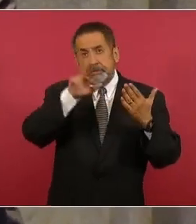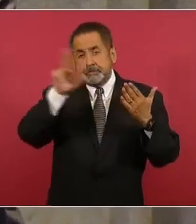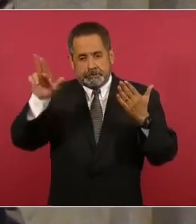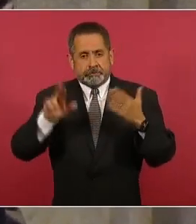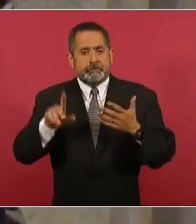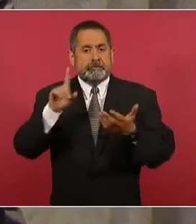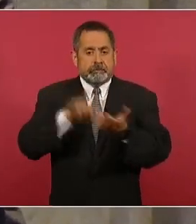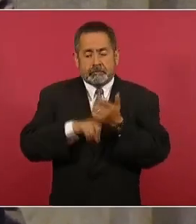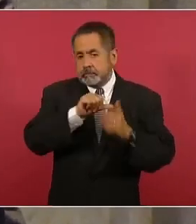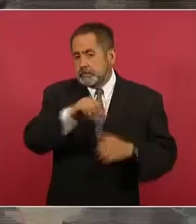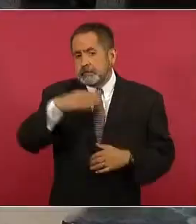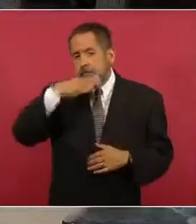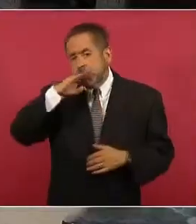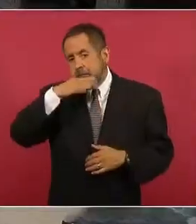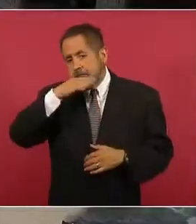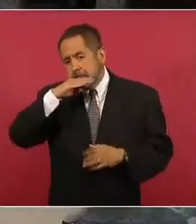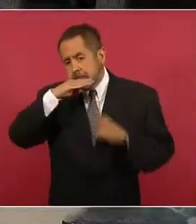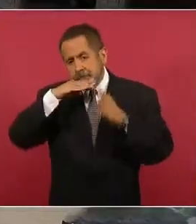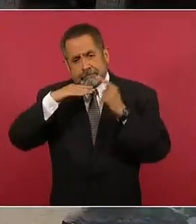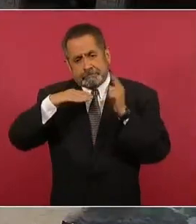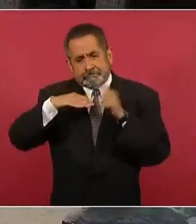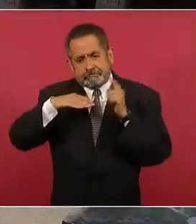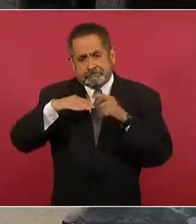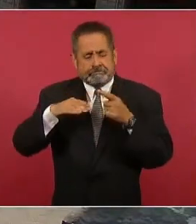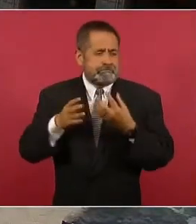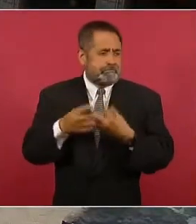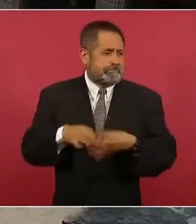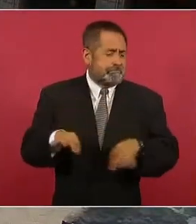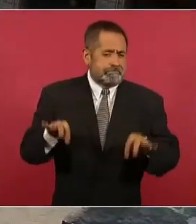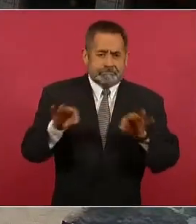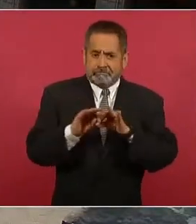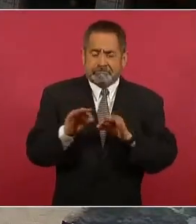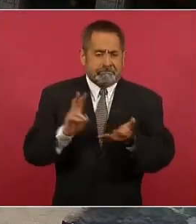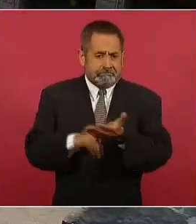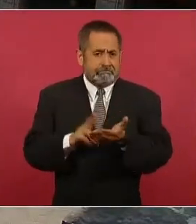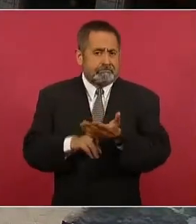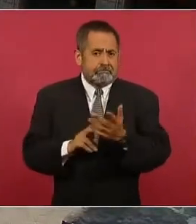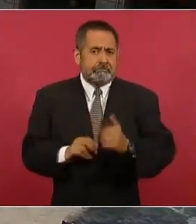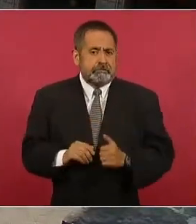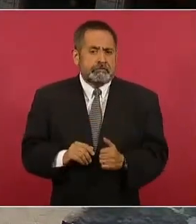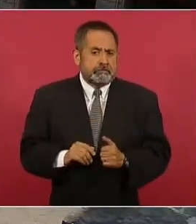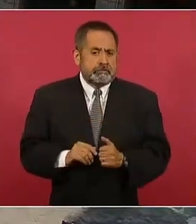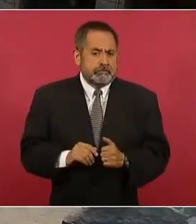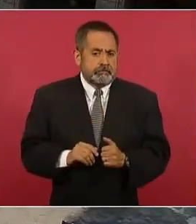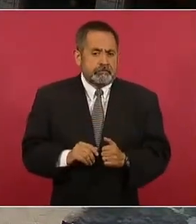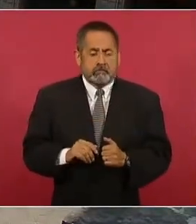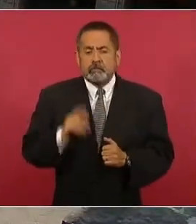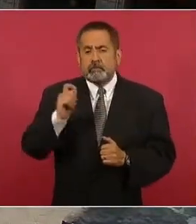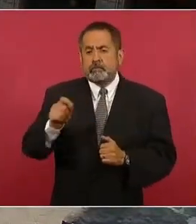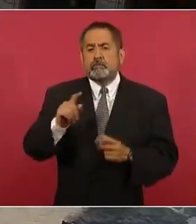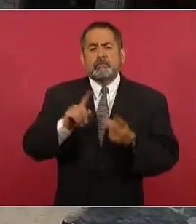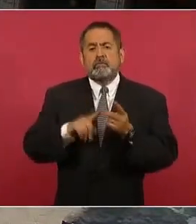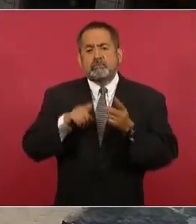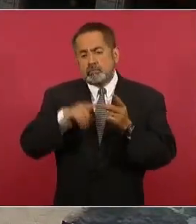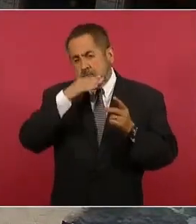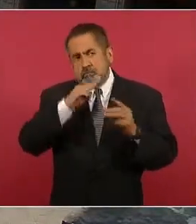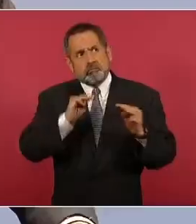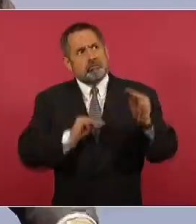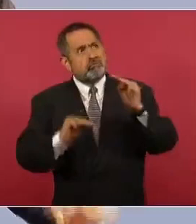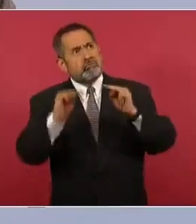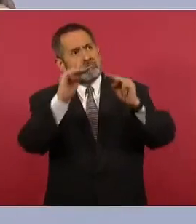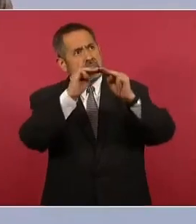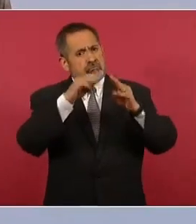pintó al maíz. Se da en la parte alta, se